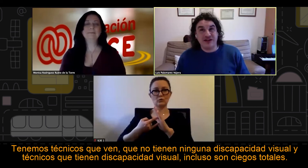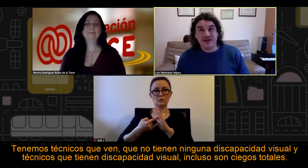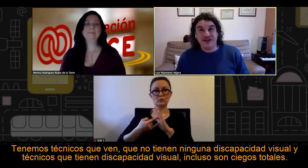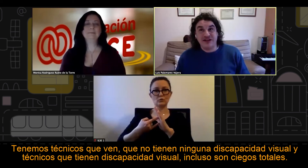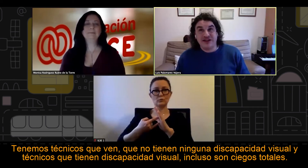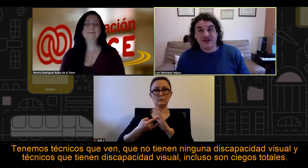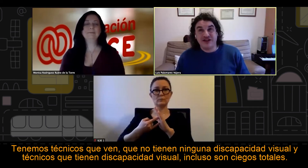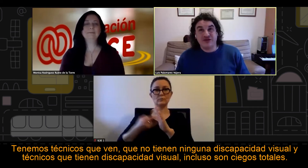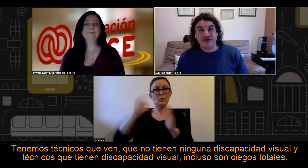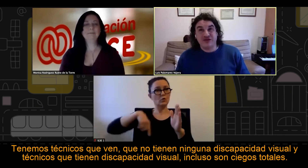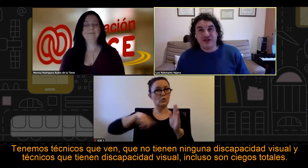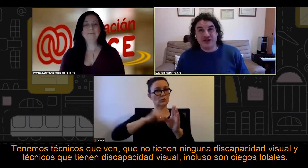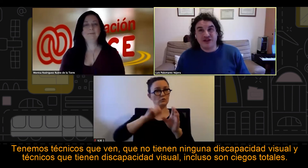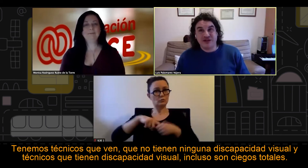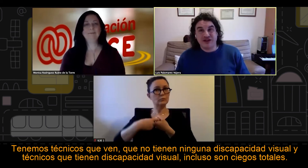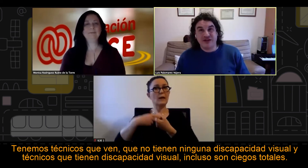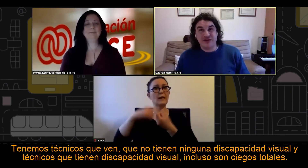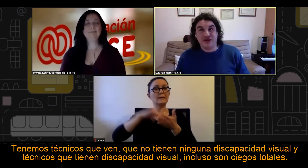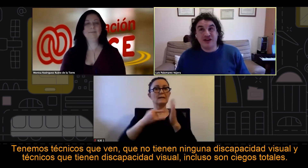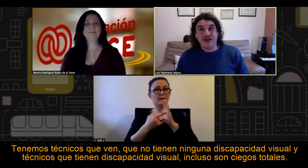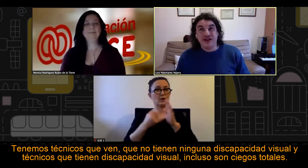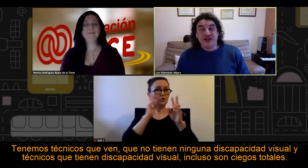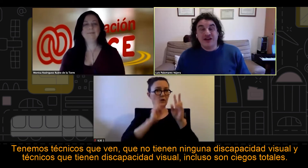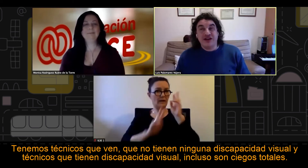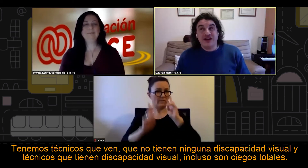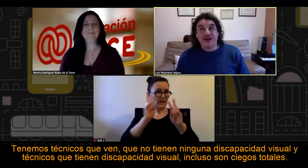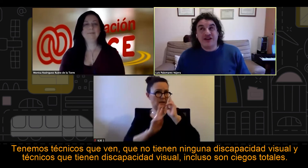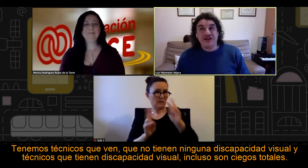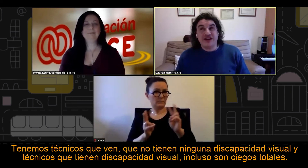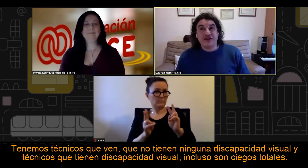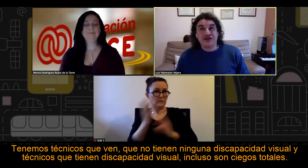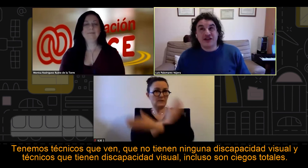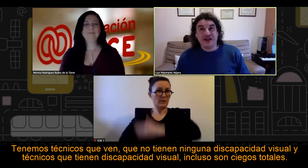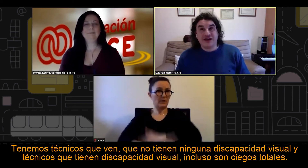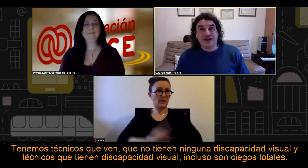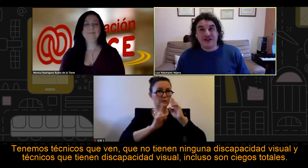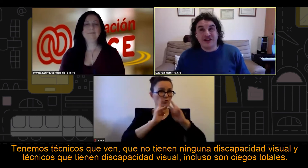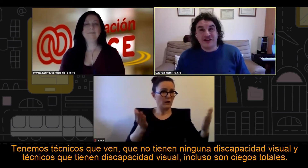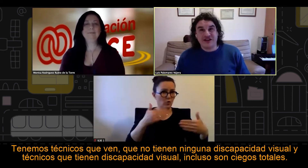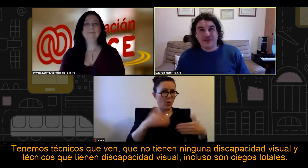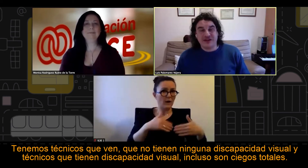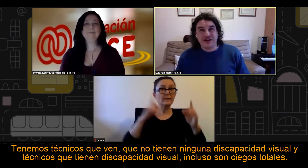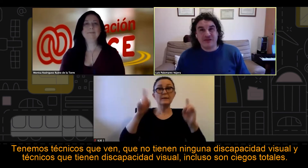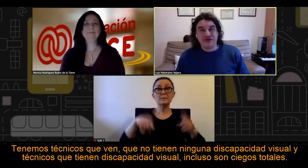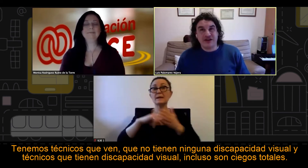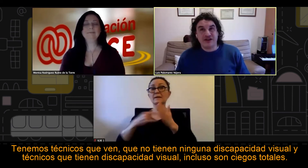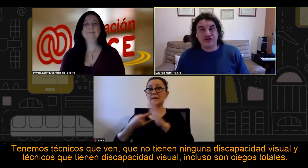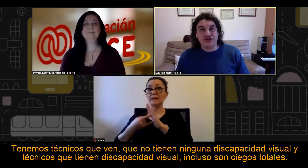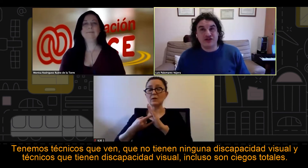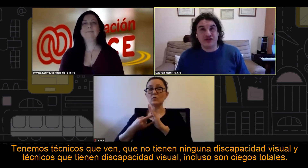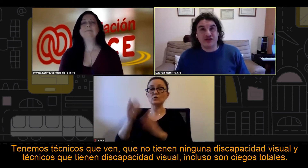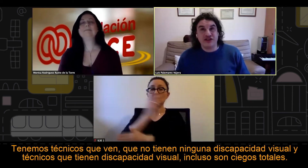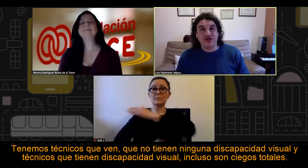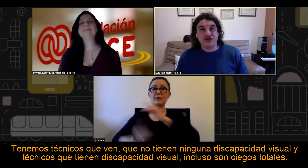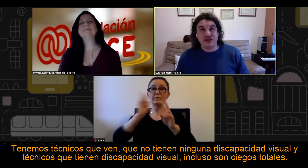ven, que no tienen ninguna discapacidad visual, y técnicos que tienen discapacidad visual, incluso que